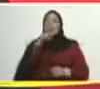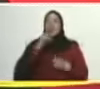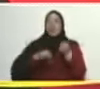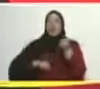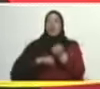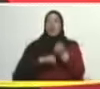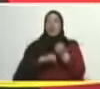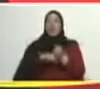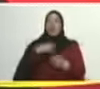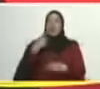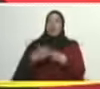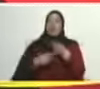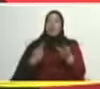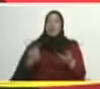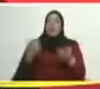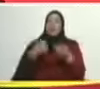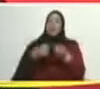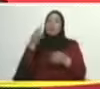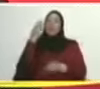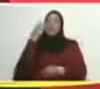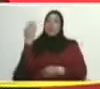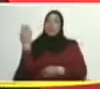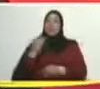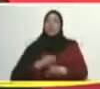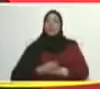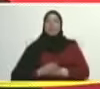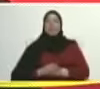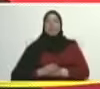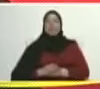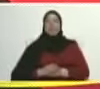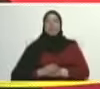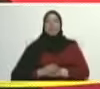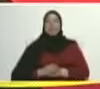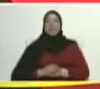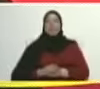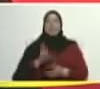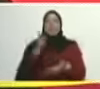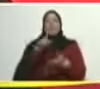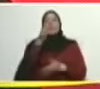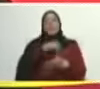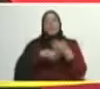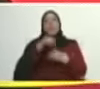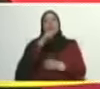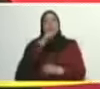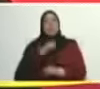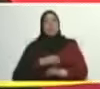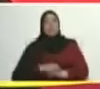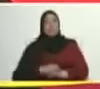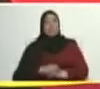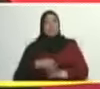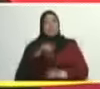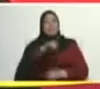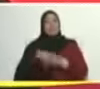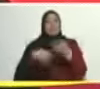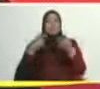a Ucrania, Israel y Taiwán. Esa es una clara señal de que se seguirá buscando la desestabilización